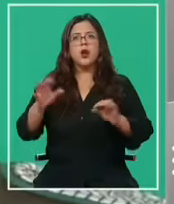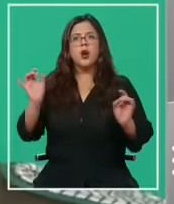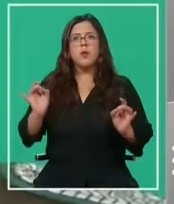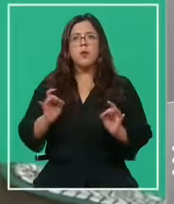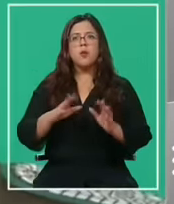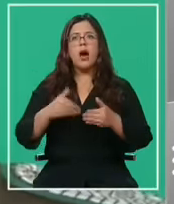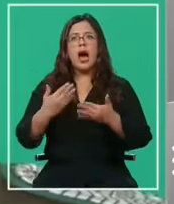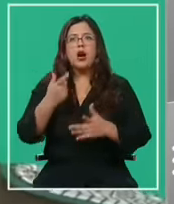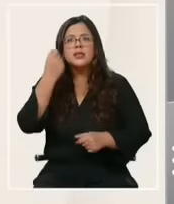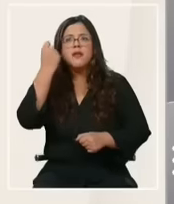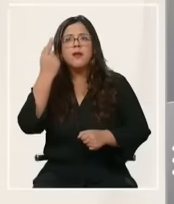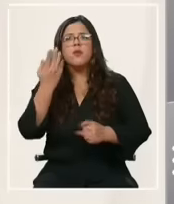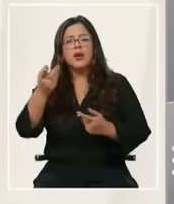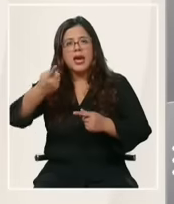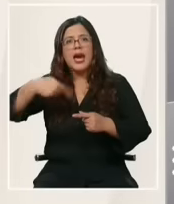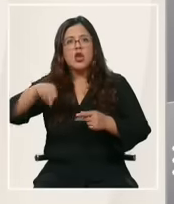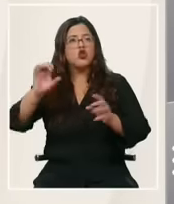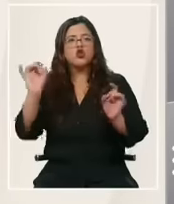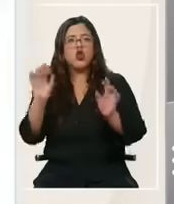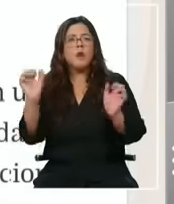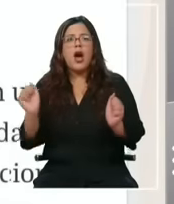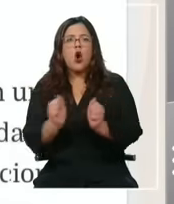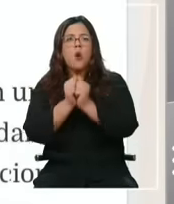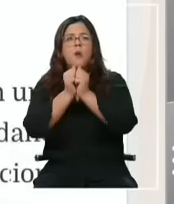ahora, lo que sabemos es que iban acompañándolo.